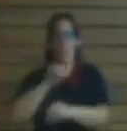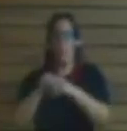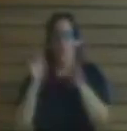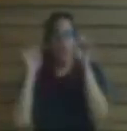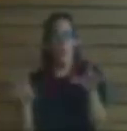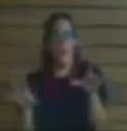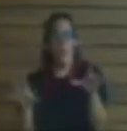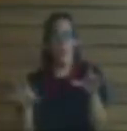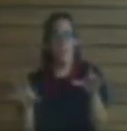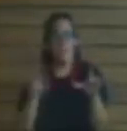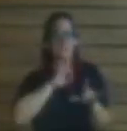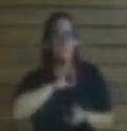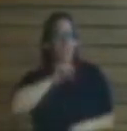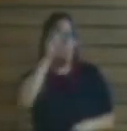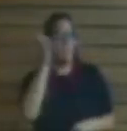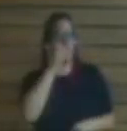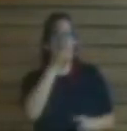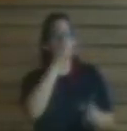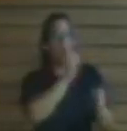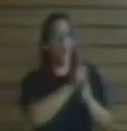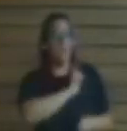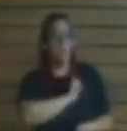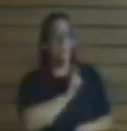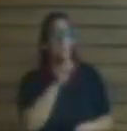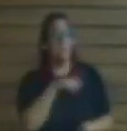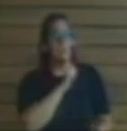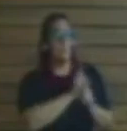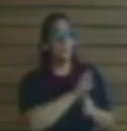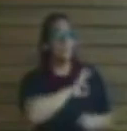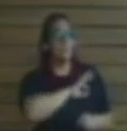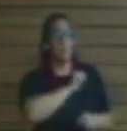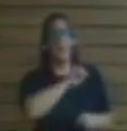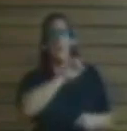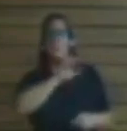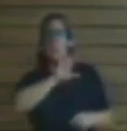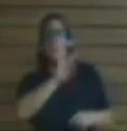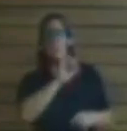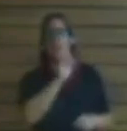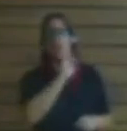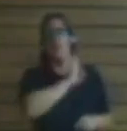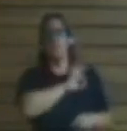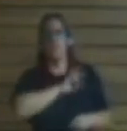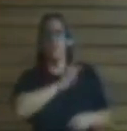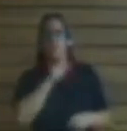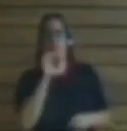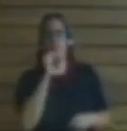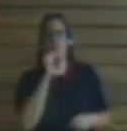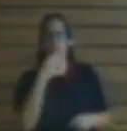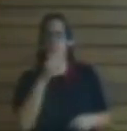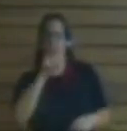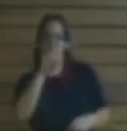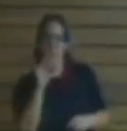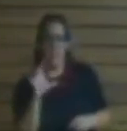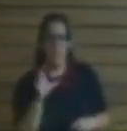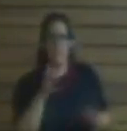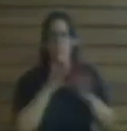señora Barcos. Y si me lo reprocha a mí, se lo reprocha al señor Ayerdi o al señor Walde, que lo tiene por ahí. Pero claro, el PNV votó igual que nosotros. No